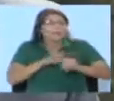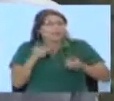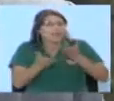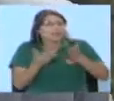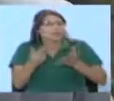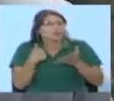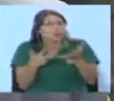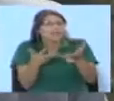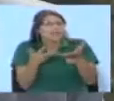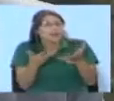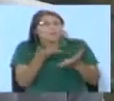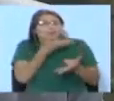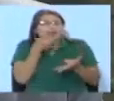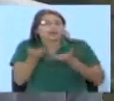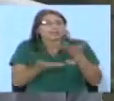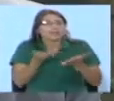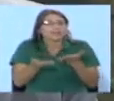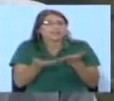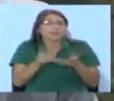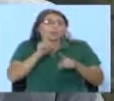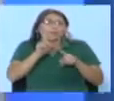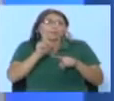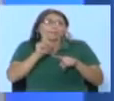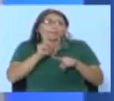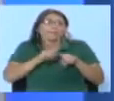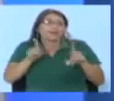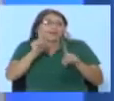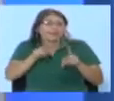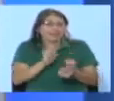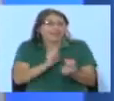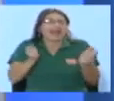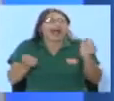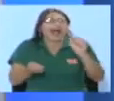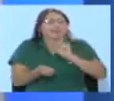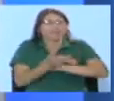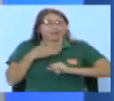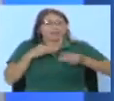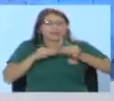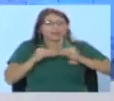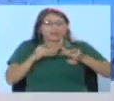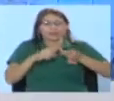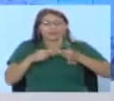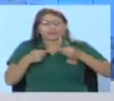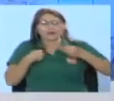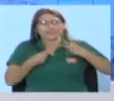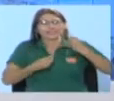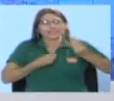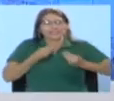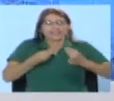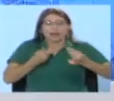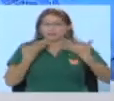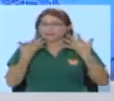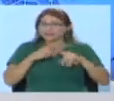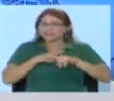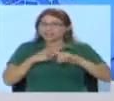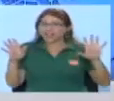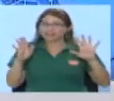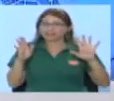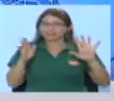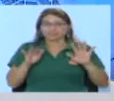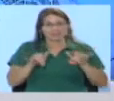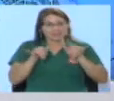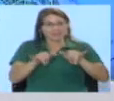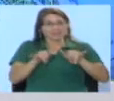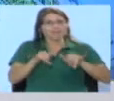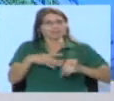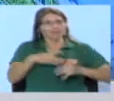estoy de acuerdo. Sí, pero entonces básicamente me están coaccionando para moverme. Entonces una vez que se libera el tema de portabilidad numérica